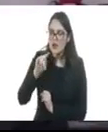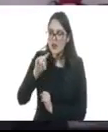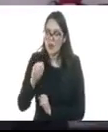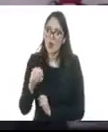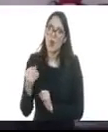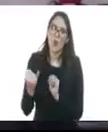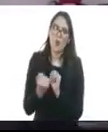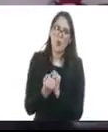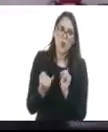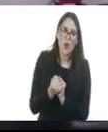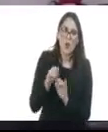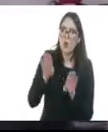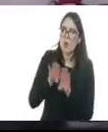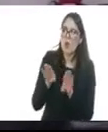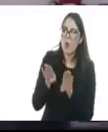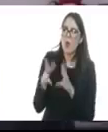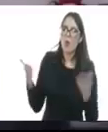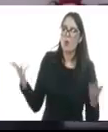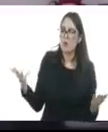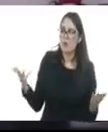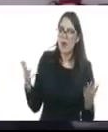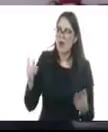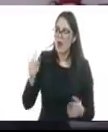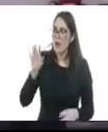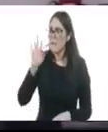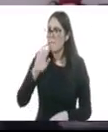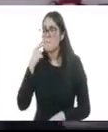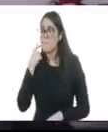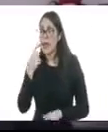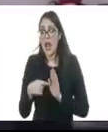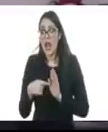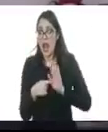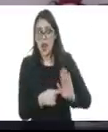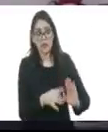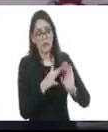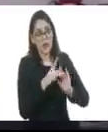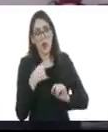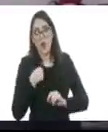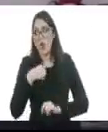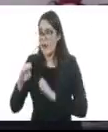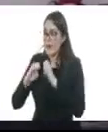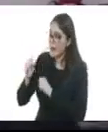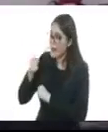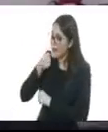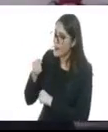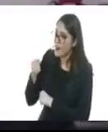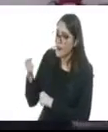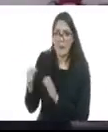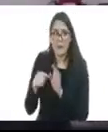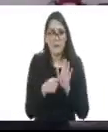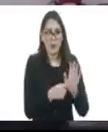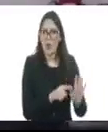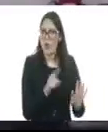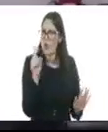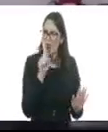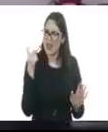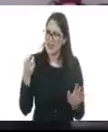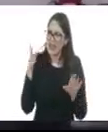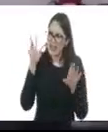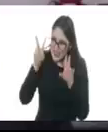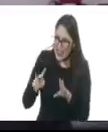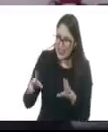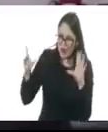que van más allá, ¿no? De simplemente mostrar un reportaje, sino que cuentan de otra forma una historia, ¿no? Y que